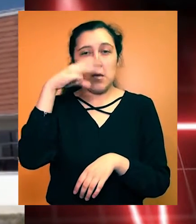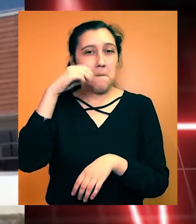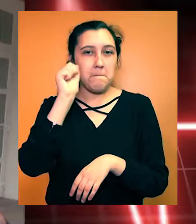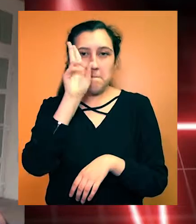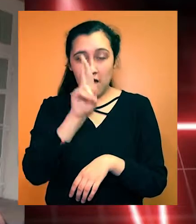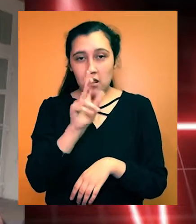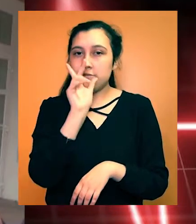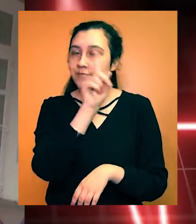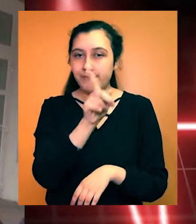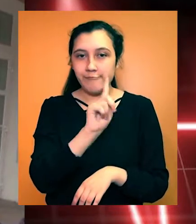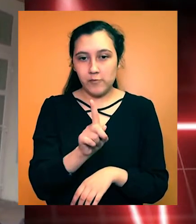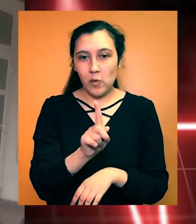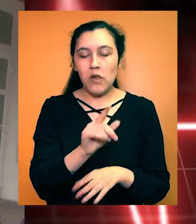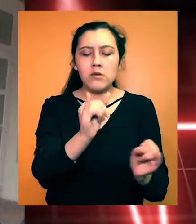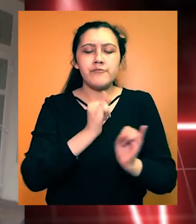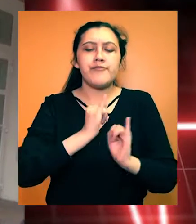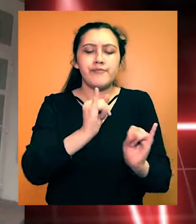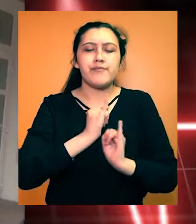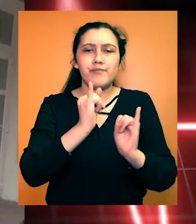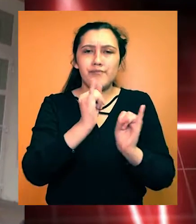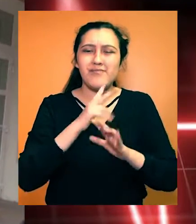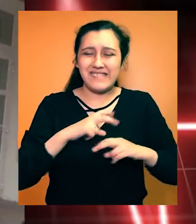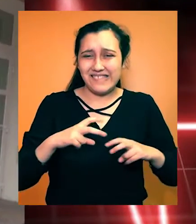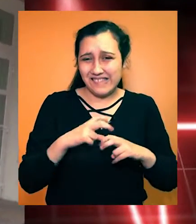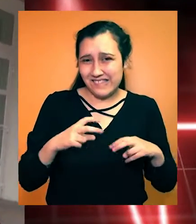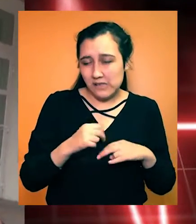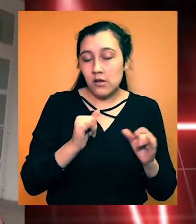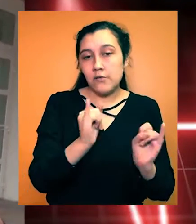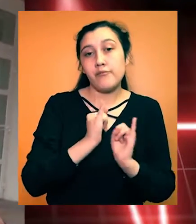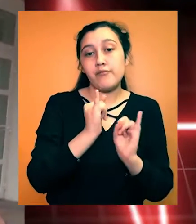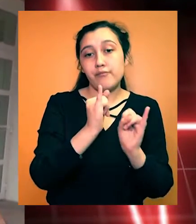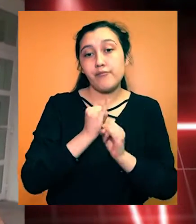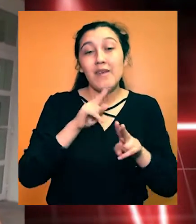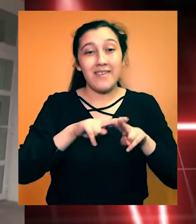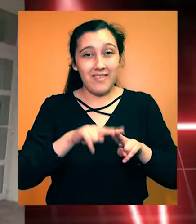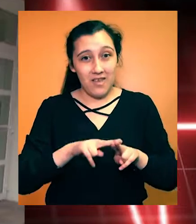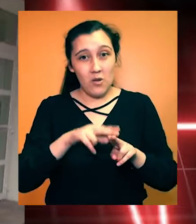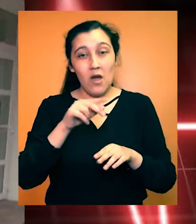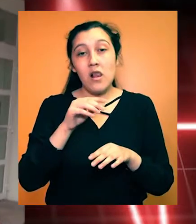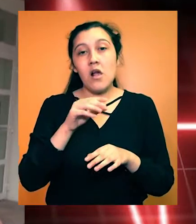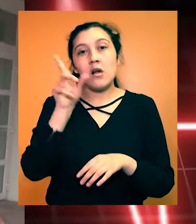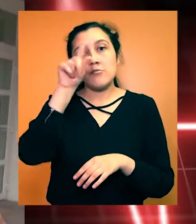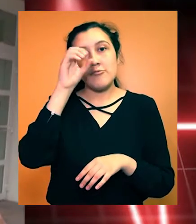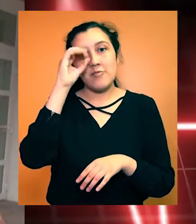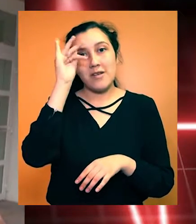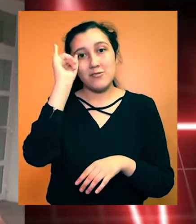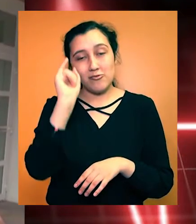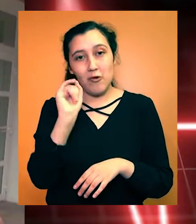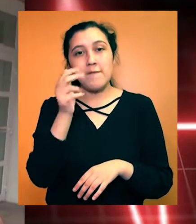Alerce. De acuerdo a los antecedentes que hemos ido recopilando y también los exámenes médico-legales que se le practicaron al cuerpo de